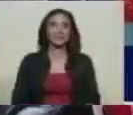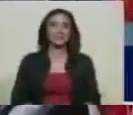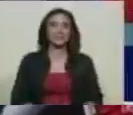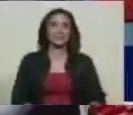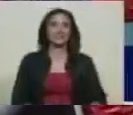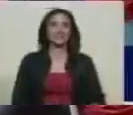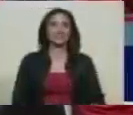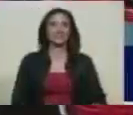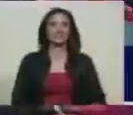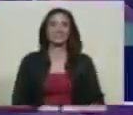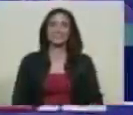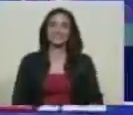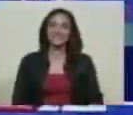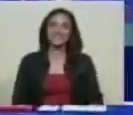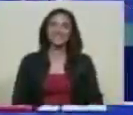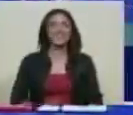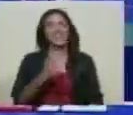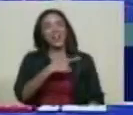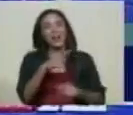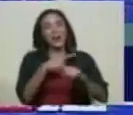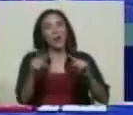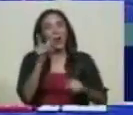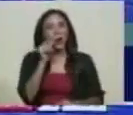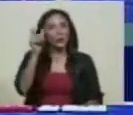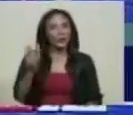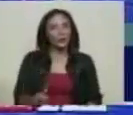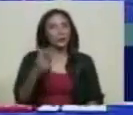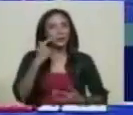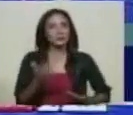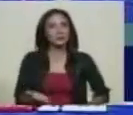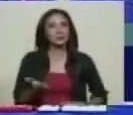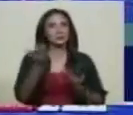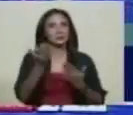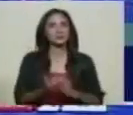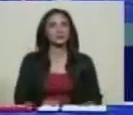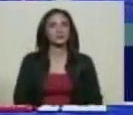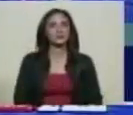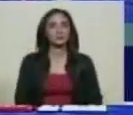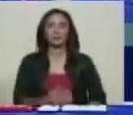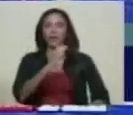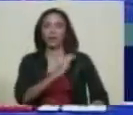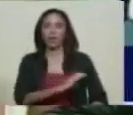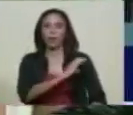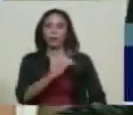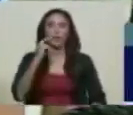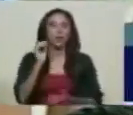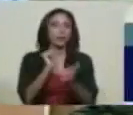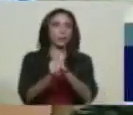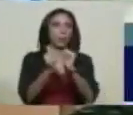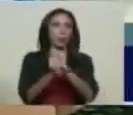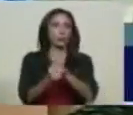con mi compañero Arnaldo Sánchez, comisionado nacional de deporte.